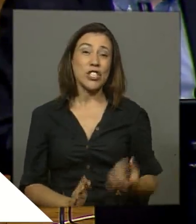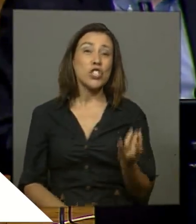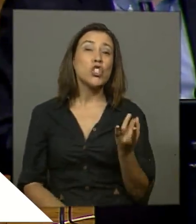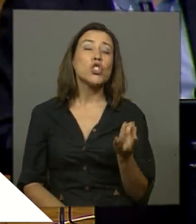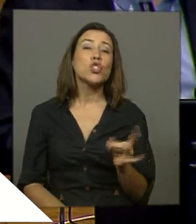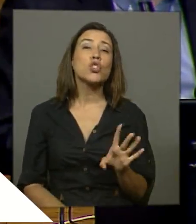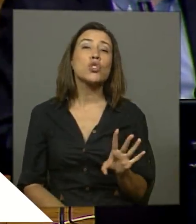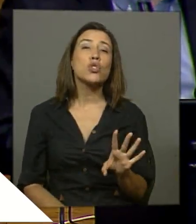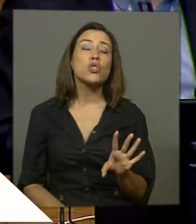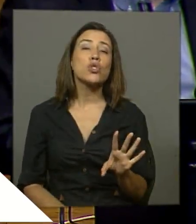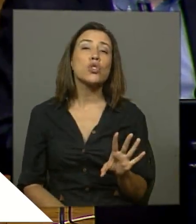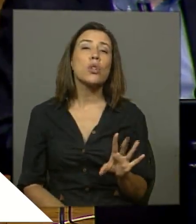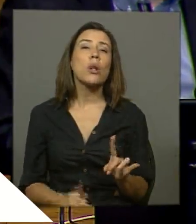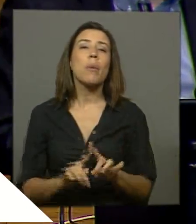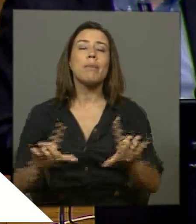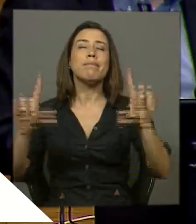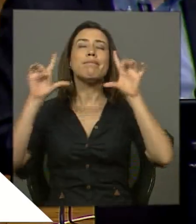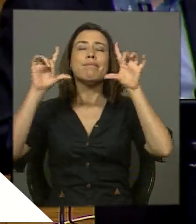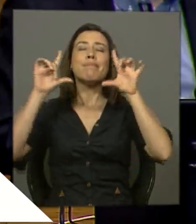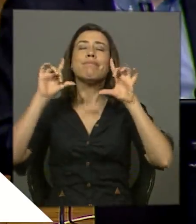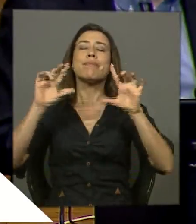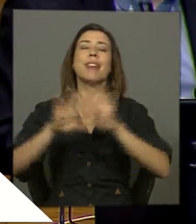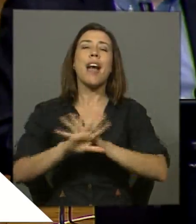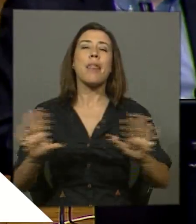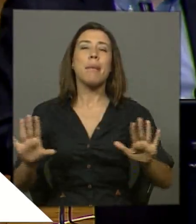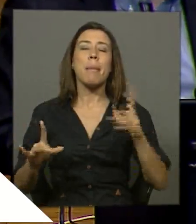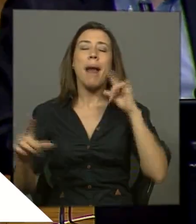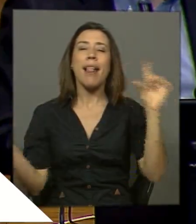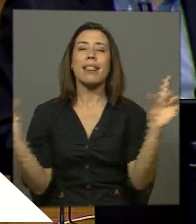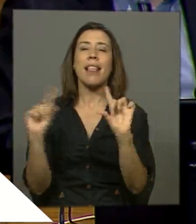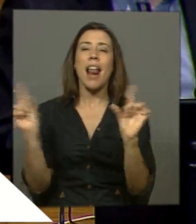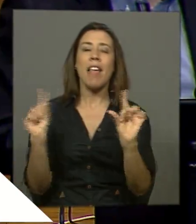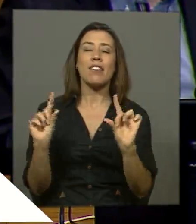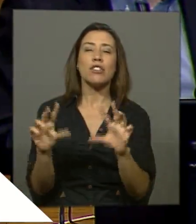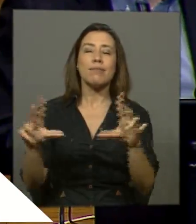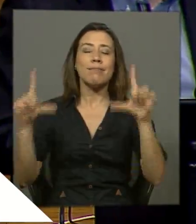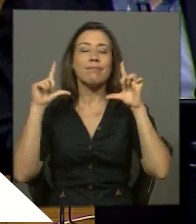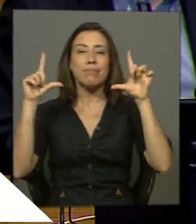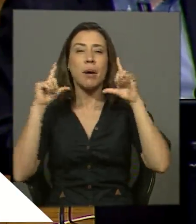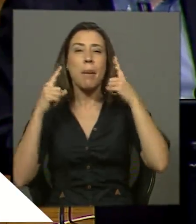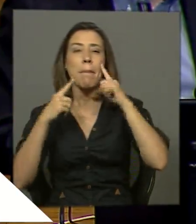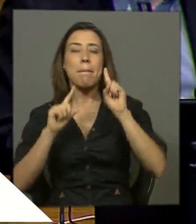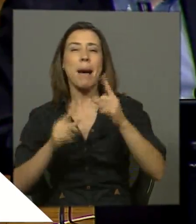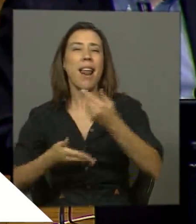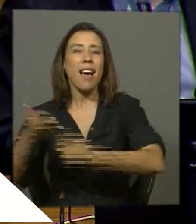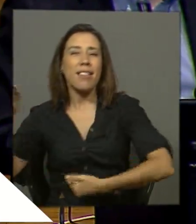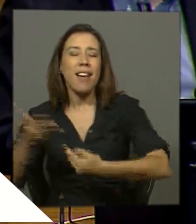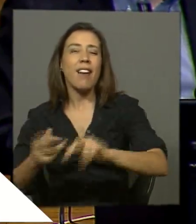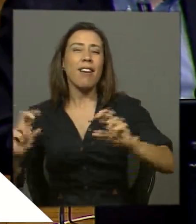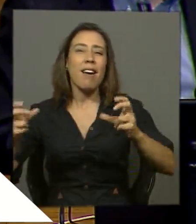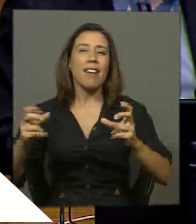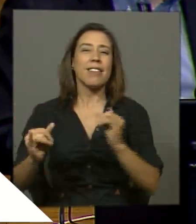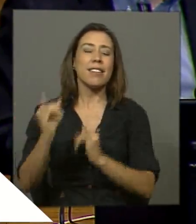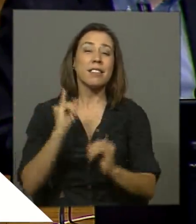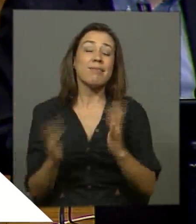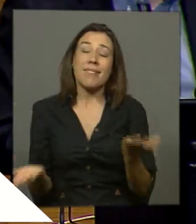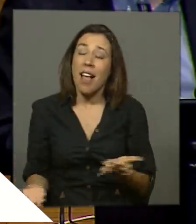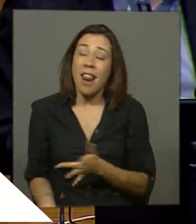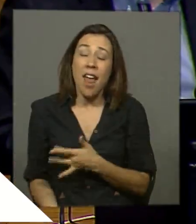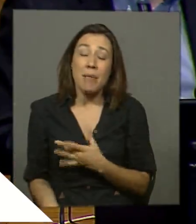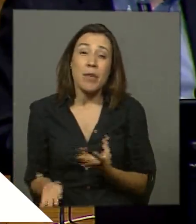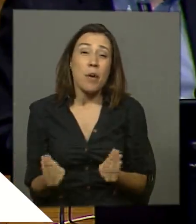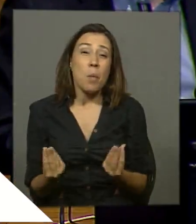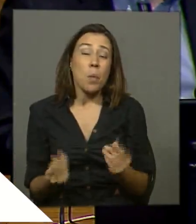solamente un show Un show para la televisión un show para los medios y desgraciadamente